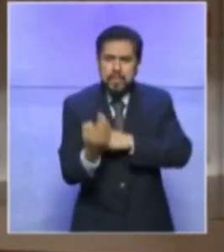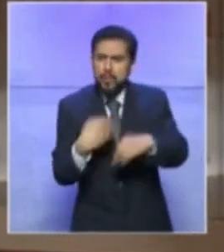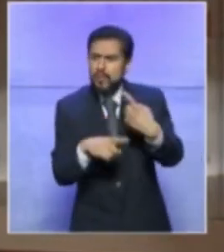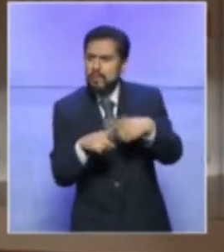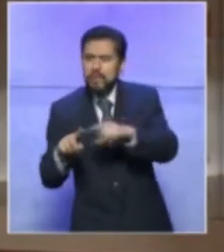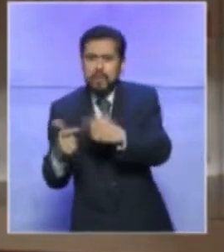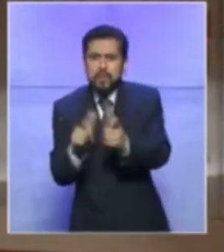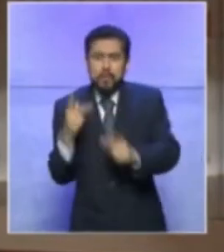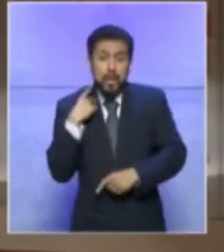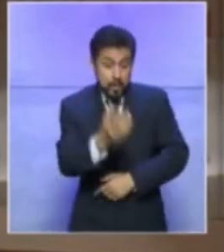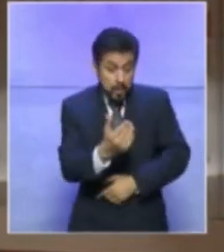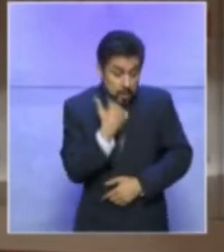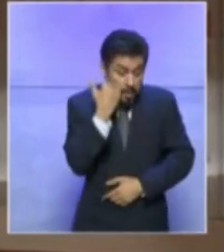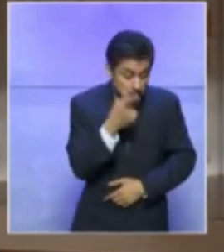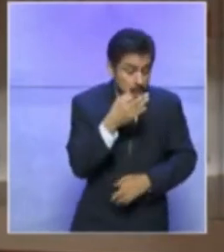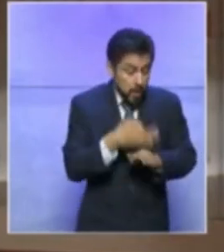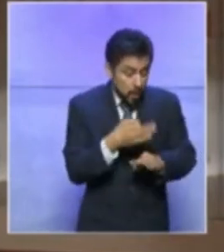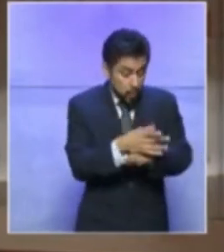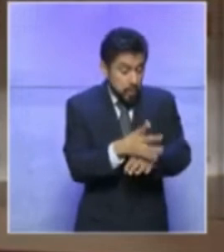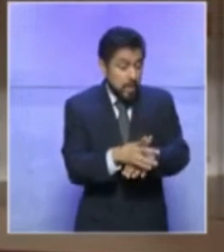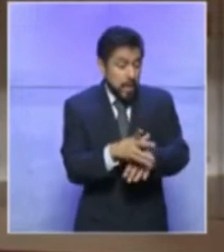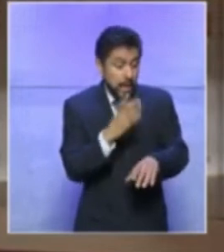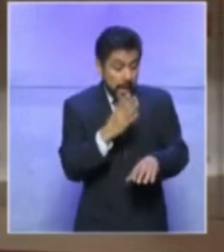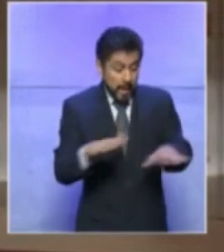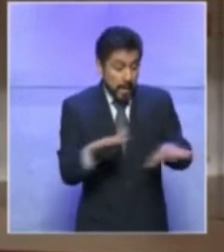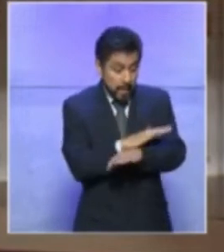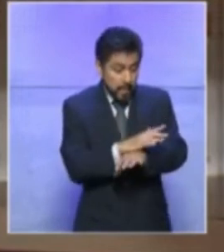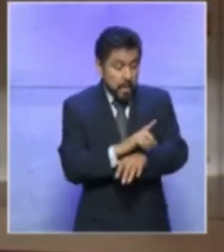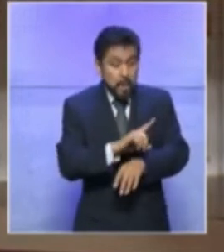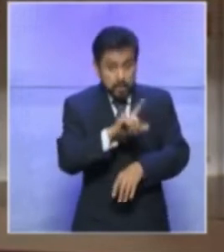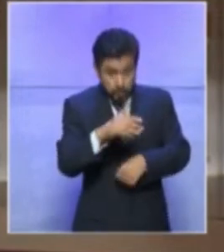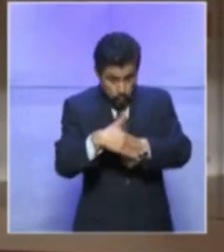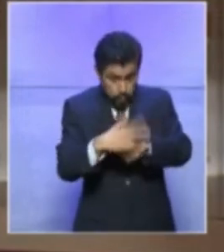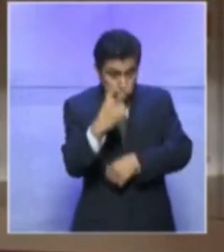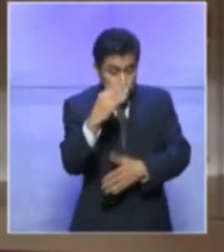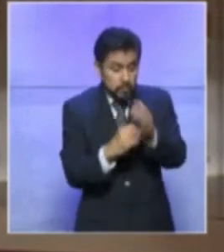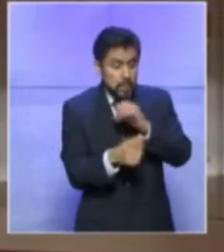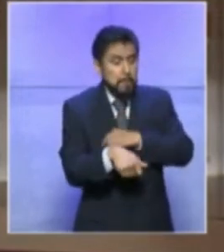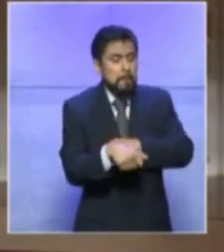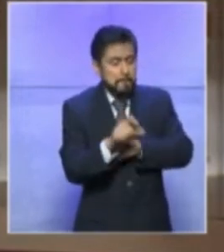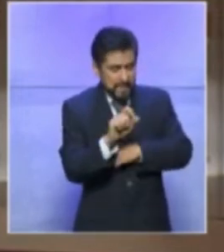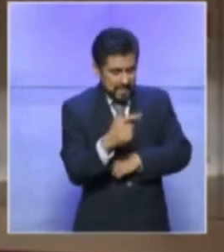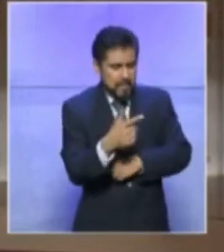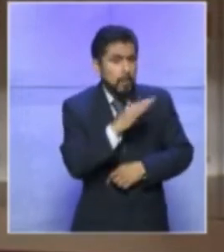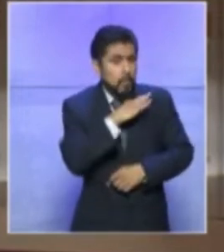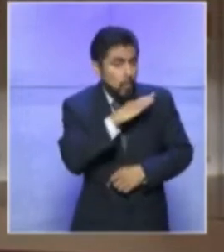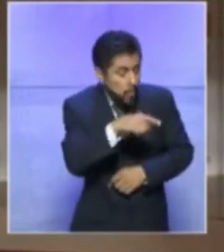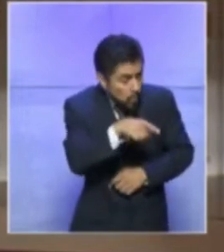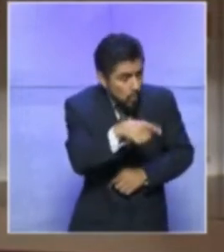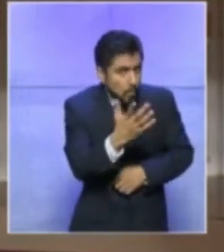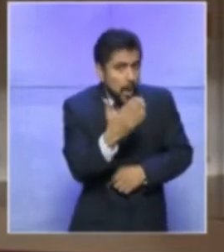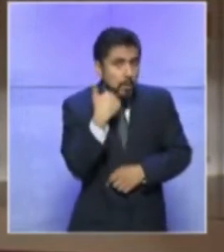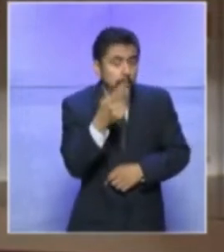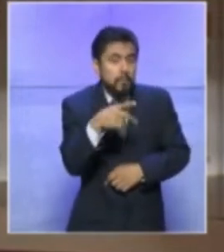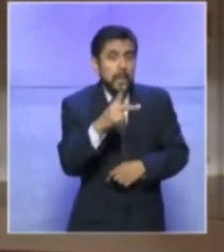un cambio en los límites de la sobrerrepresentación con miras a 2027, la renovación formal de la legislatura federal